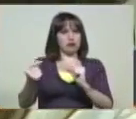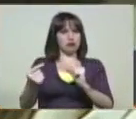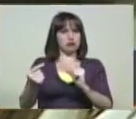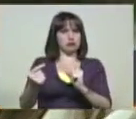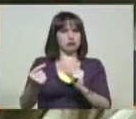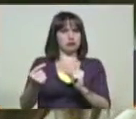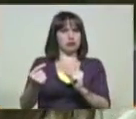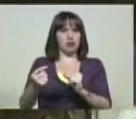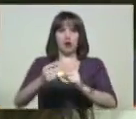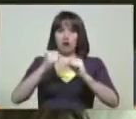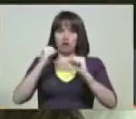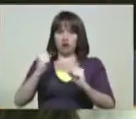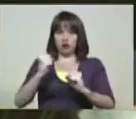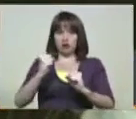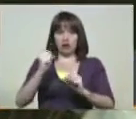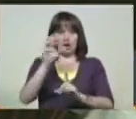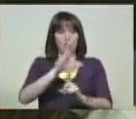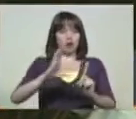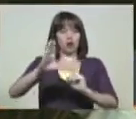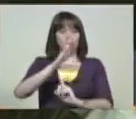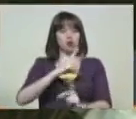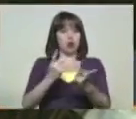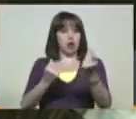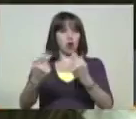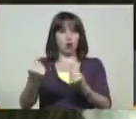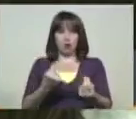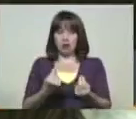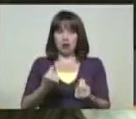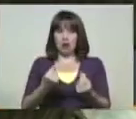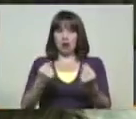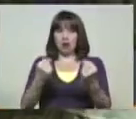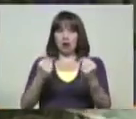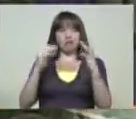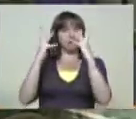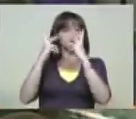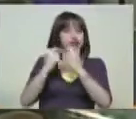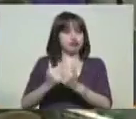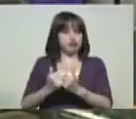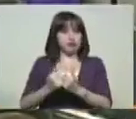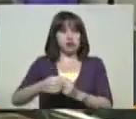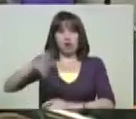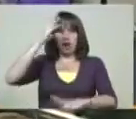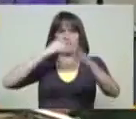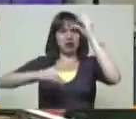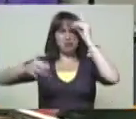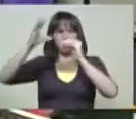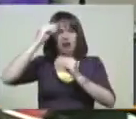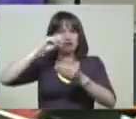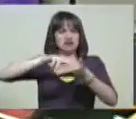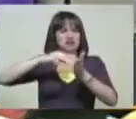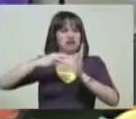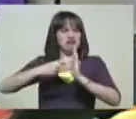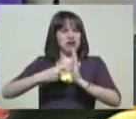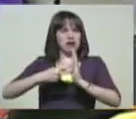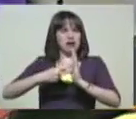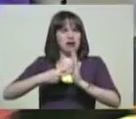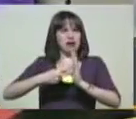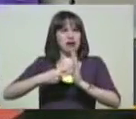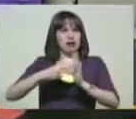y aumentar nuestra cultura económica nuestra cultura gerencial aprender los conceptos empresariales avanzados